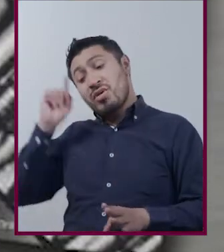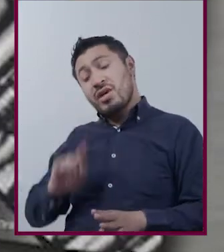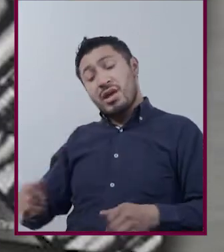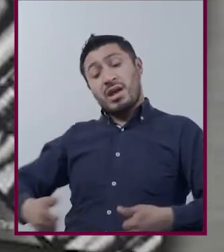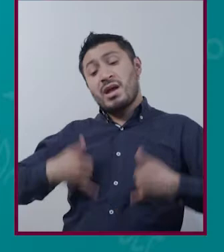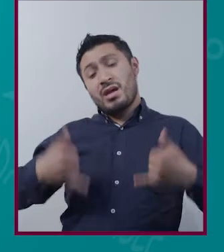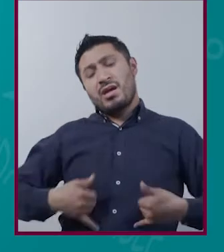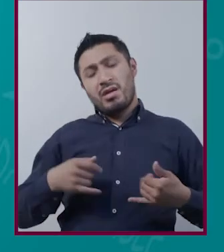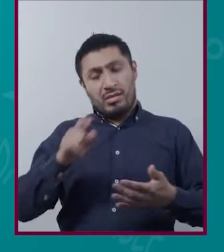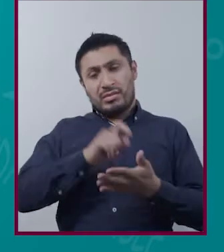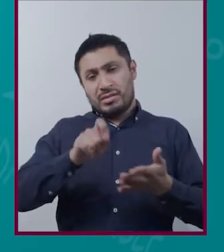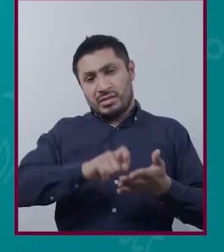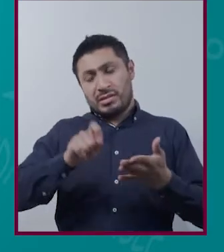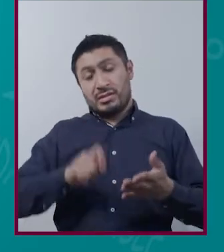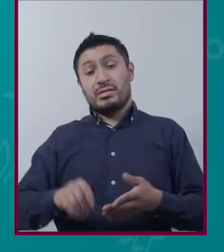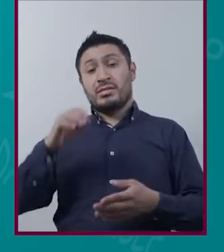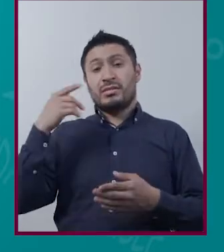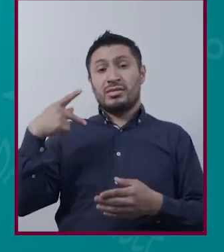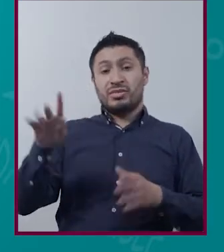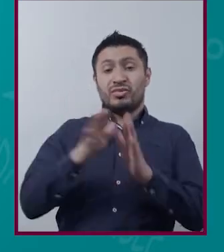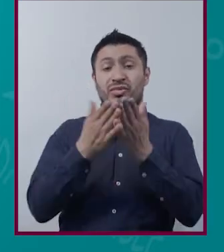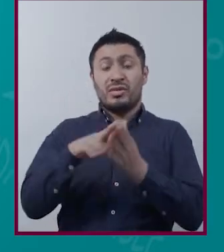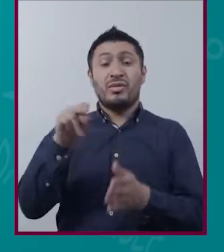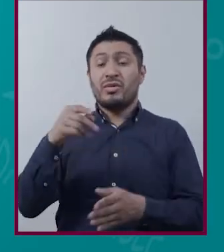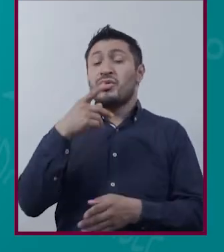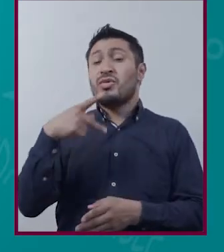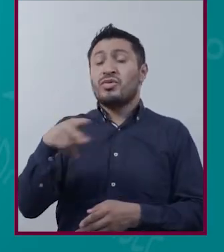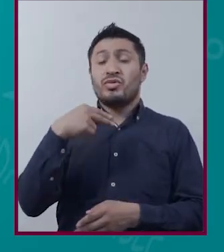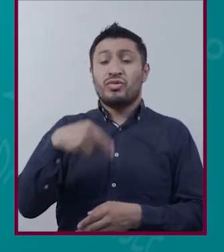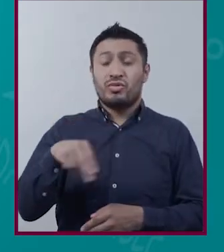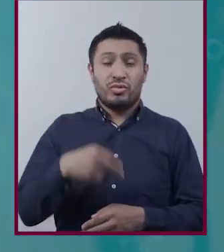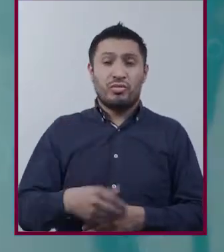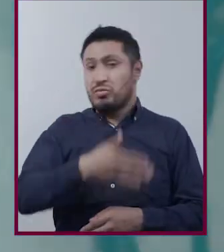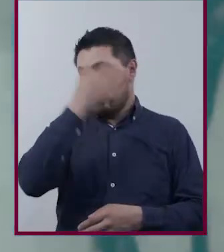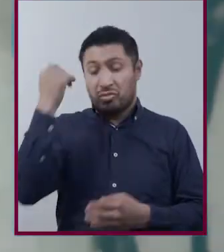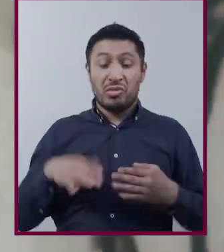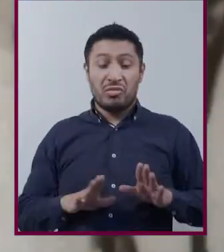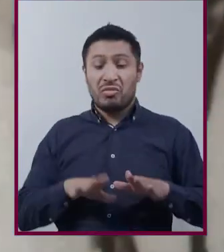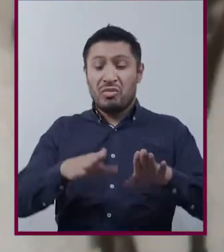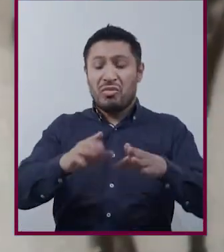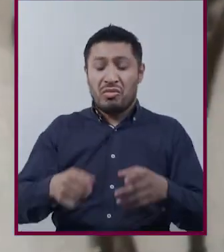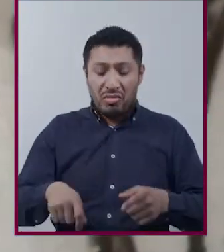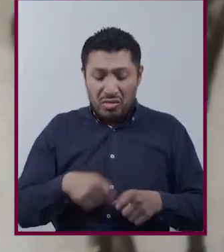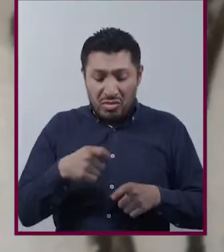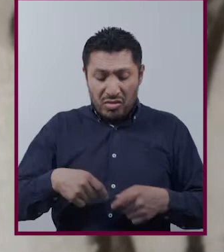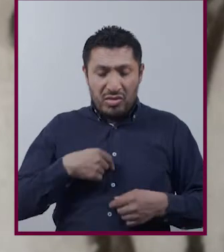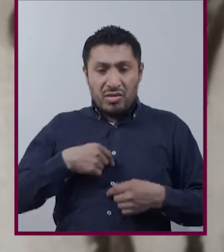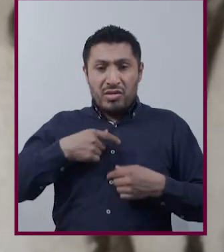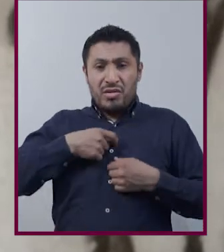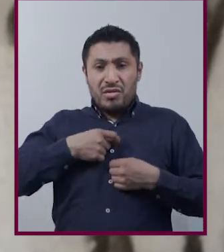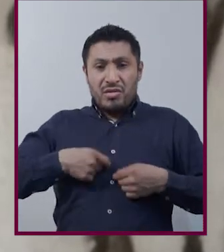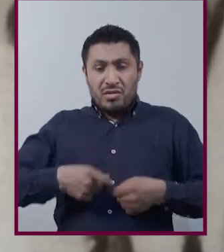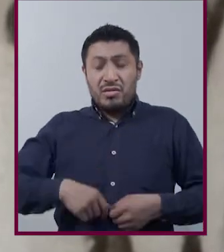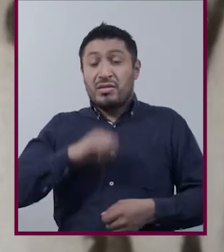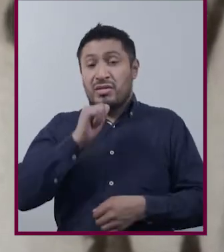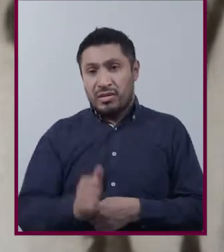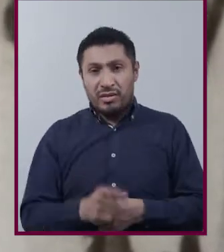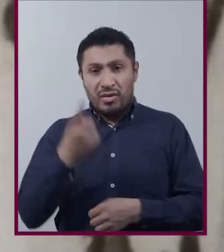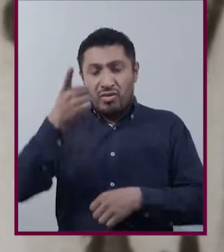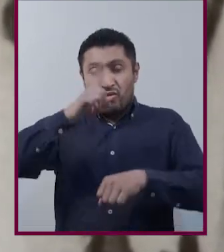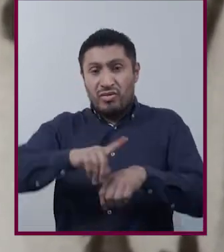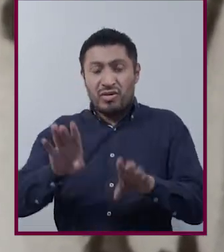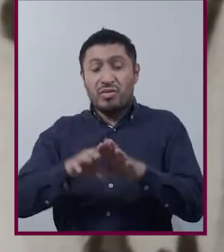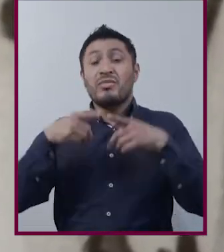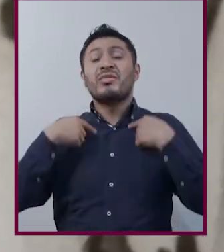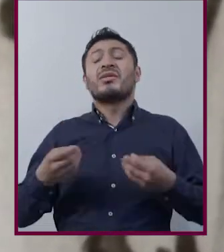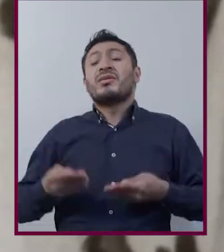adolescente. Cartucho no dijo su nombre. No sabía coser ni pegar botones. Un día llevaron sus camisas para